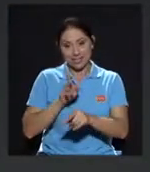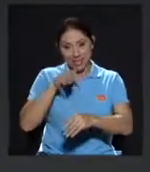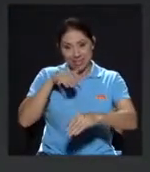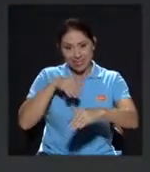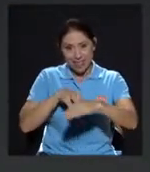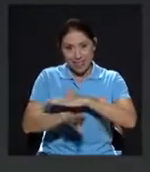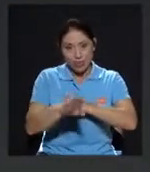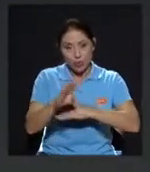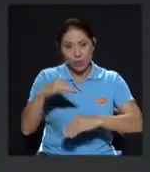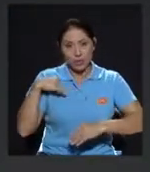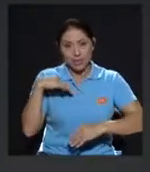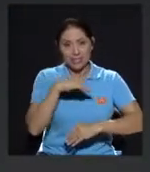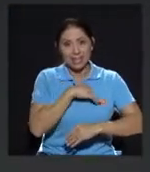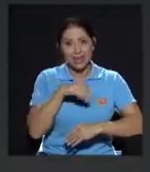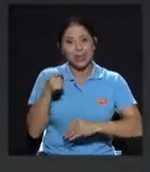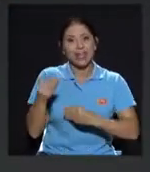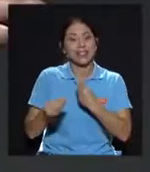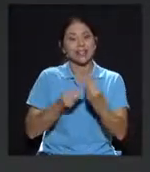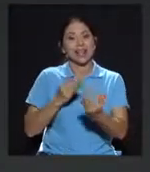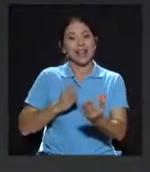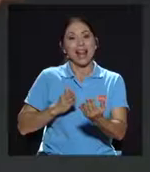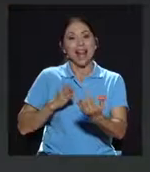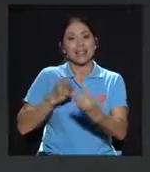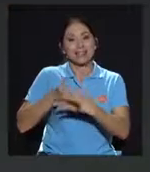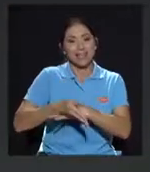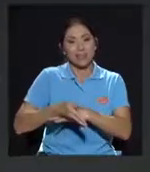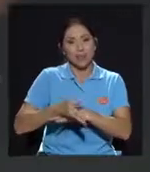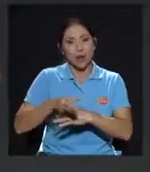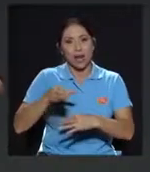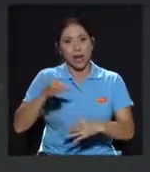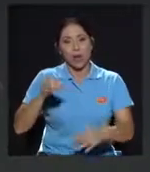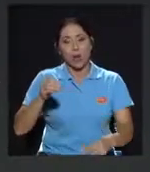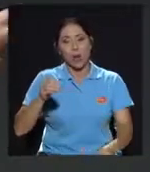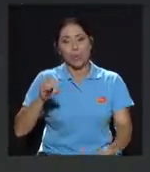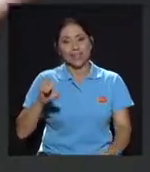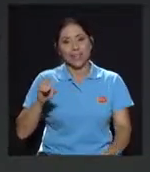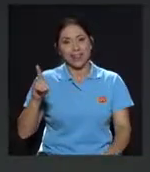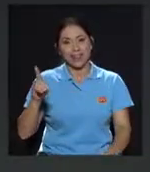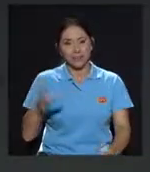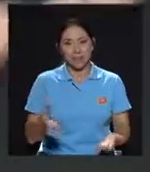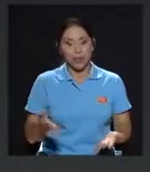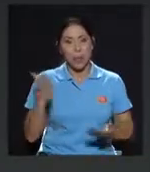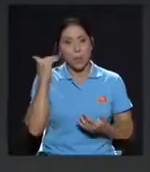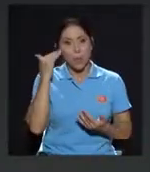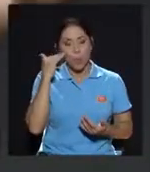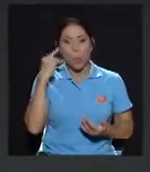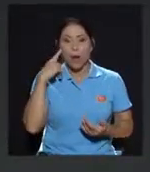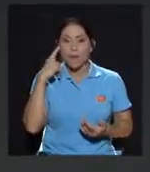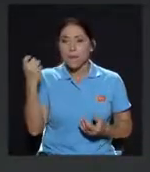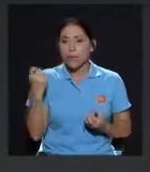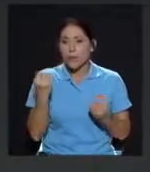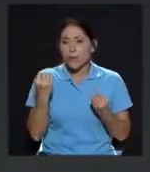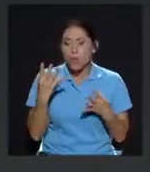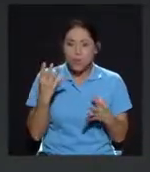el acceso a la oecd porque muchas de las tareas y de las coordinaciones